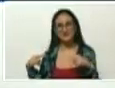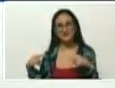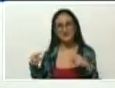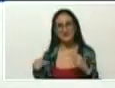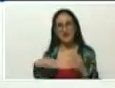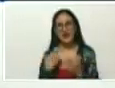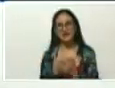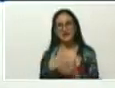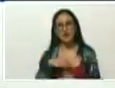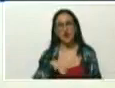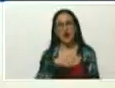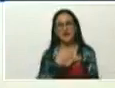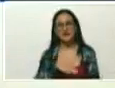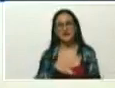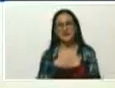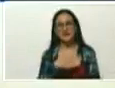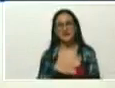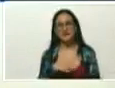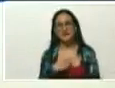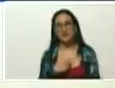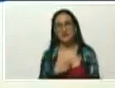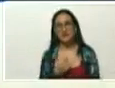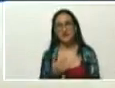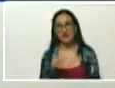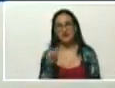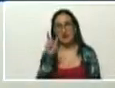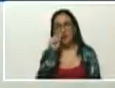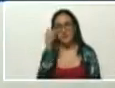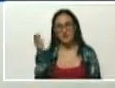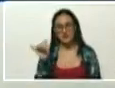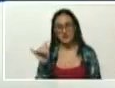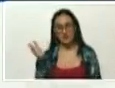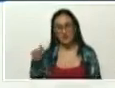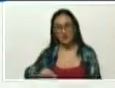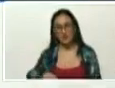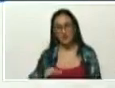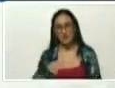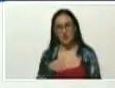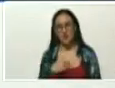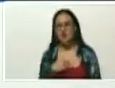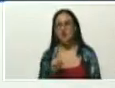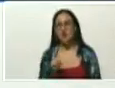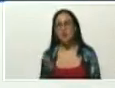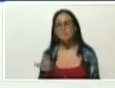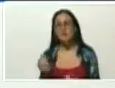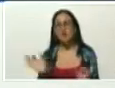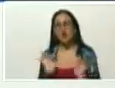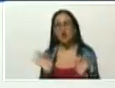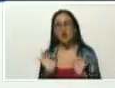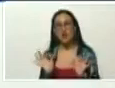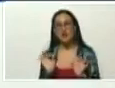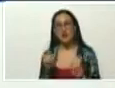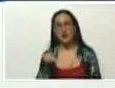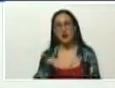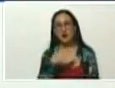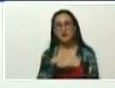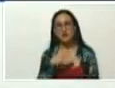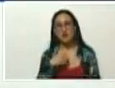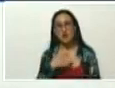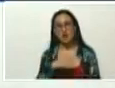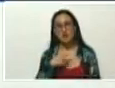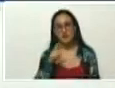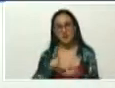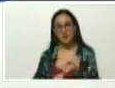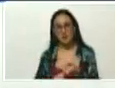Hasta que le canté una canción. De Pablo, yo no te pido nada. Una canción que le canté a